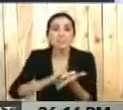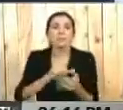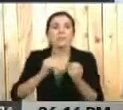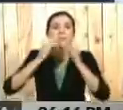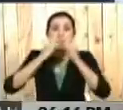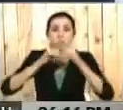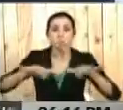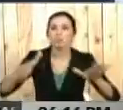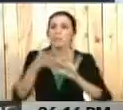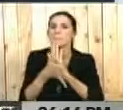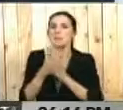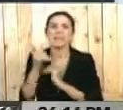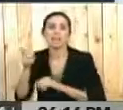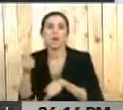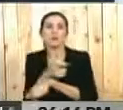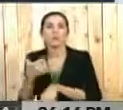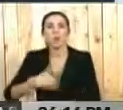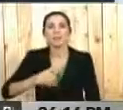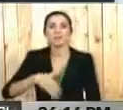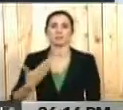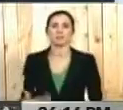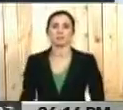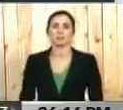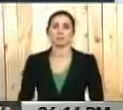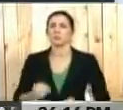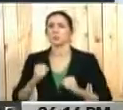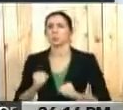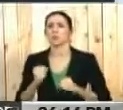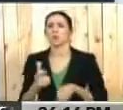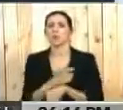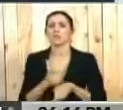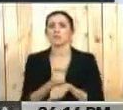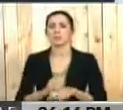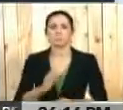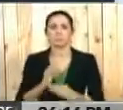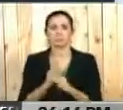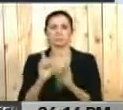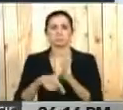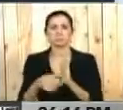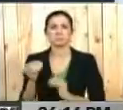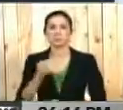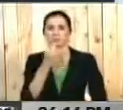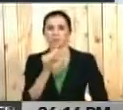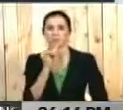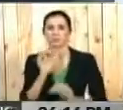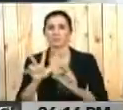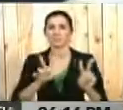lo que está haciendo el neoliberalismo desatado al sur de nuestro continente. Pausa, ya venimos con más Entre Ejidos.